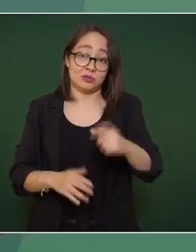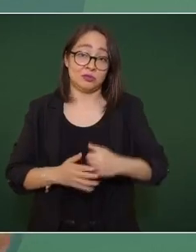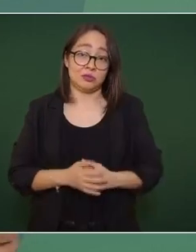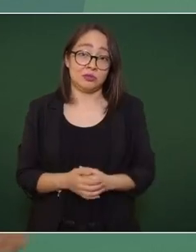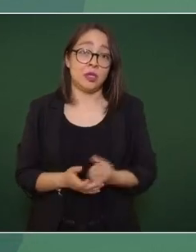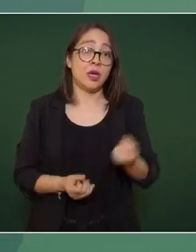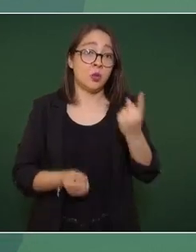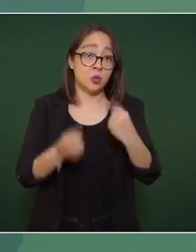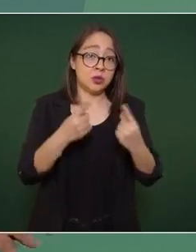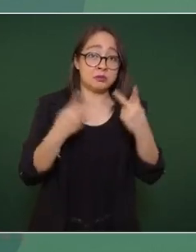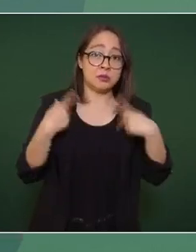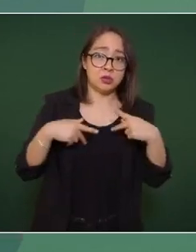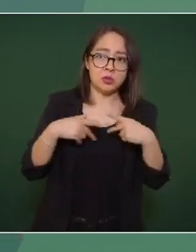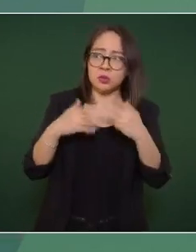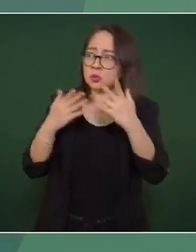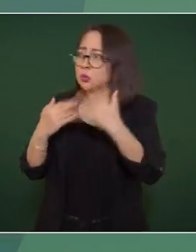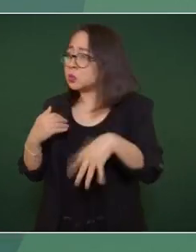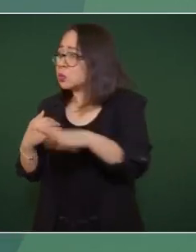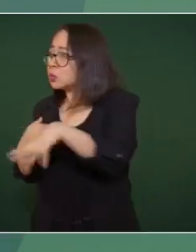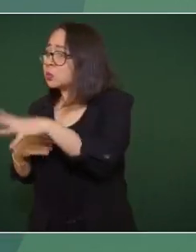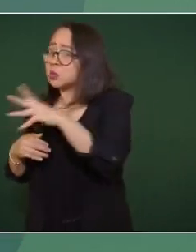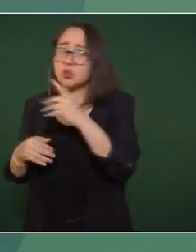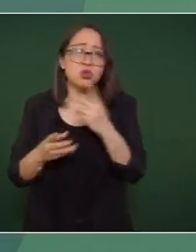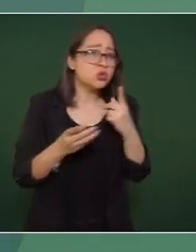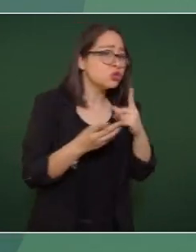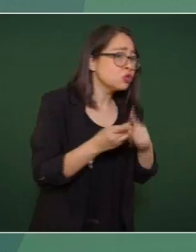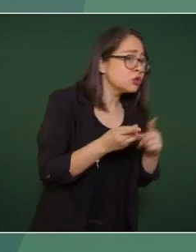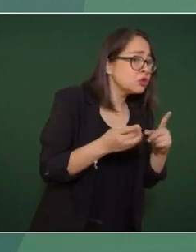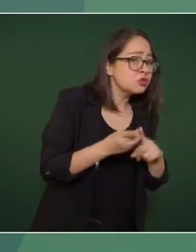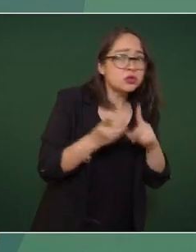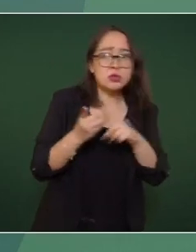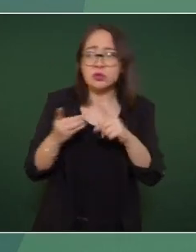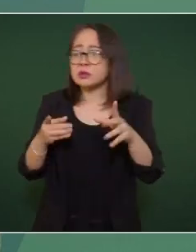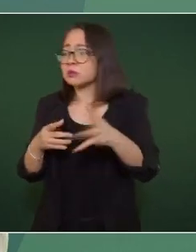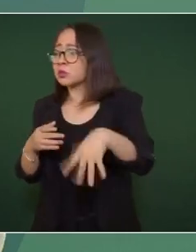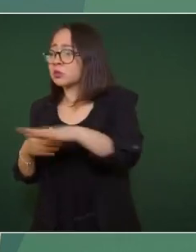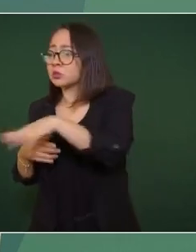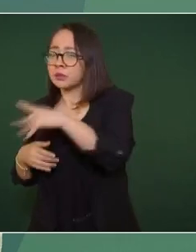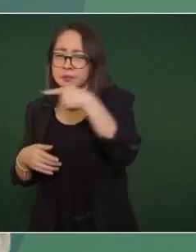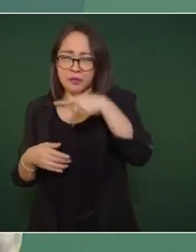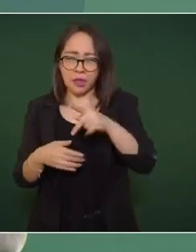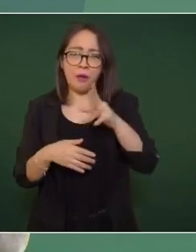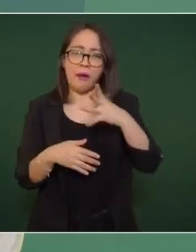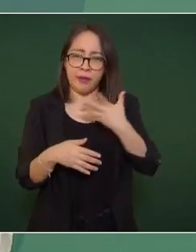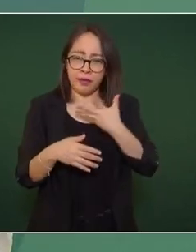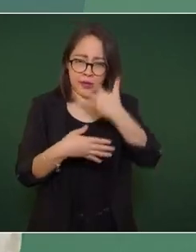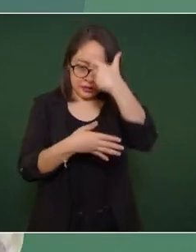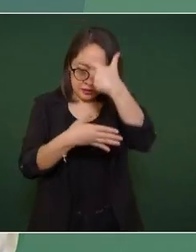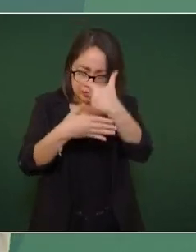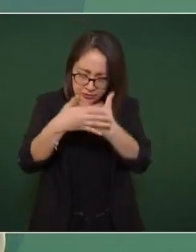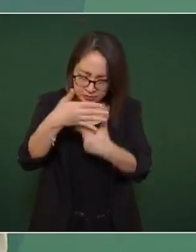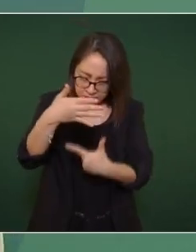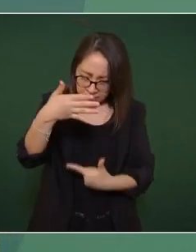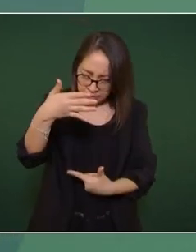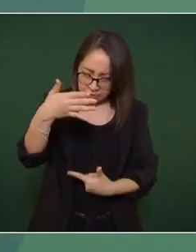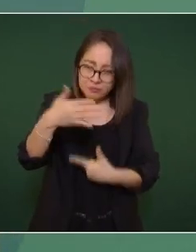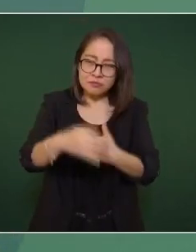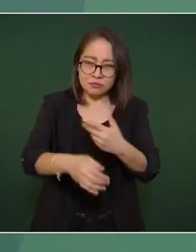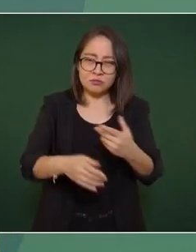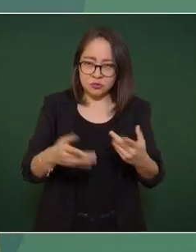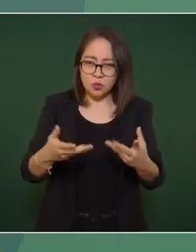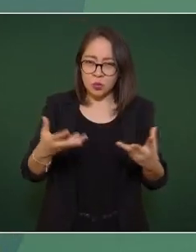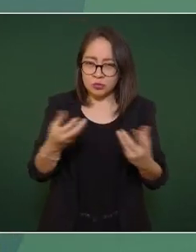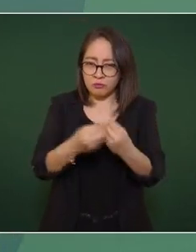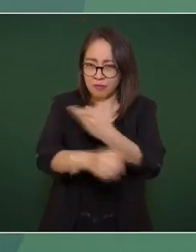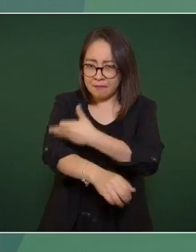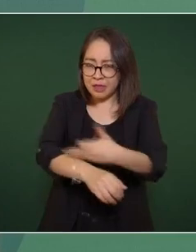habían desaparecidos, pero de acuerdo a la relación que se hizo con los familiares,